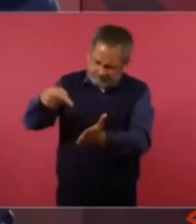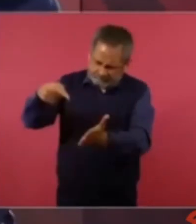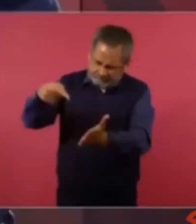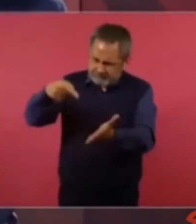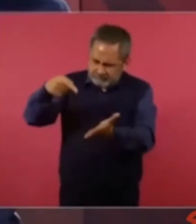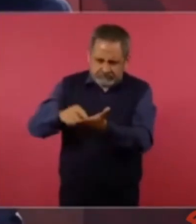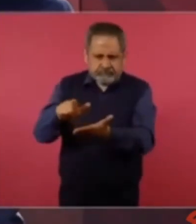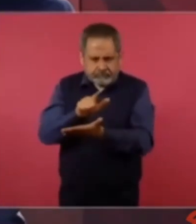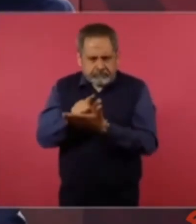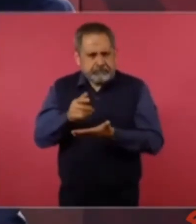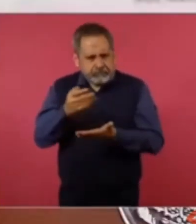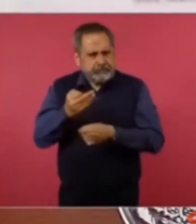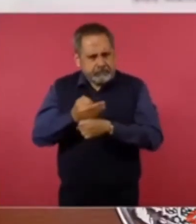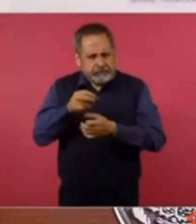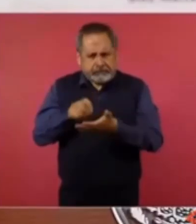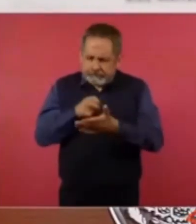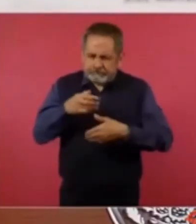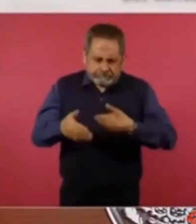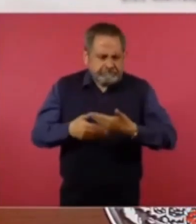perfeccionamiento?